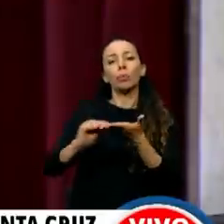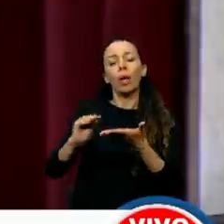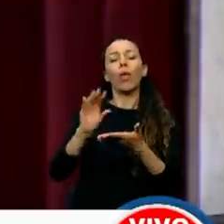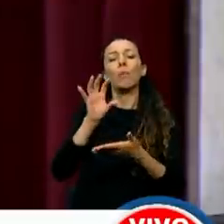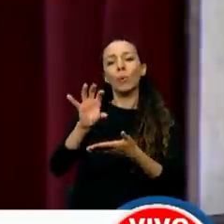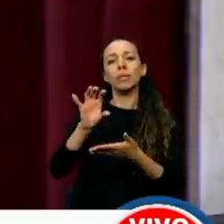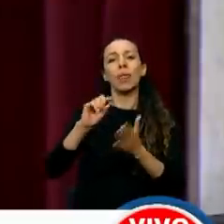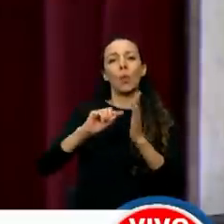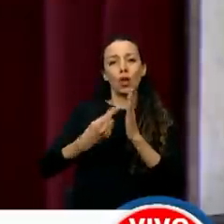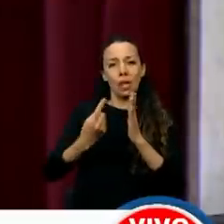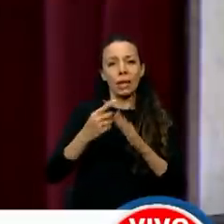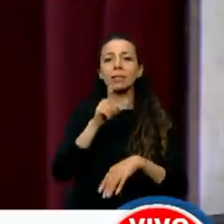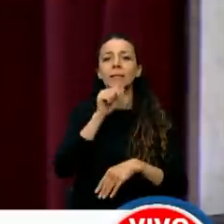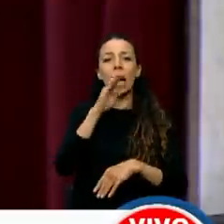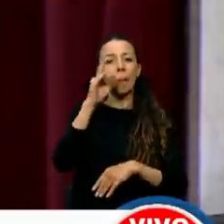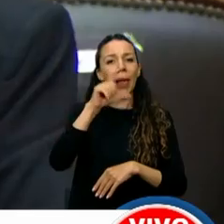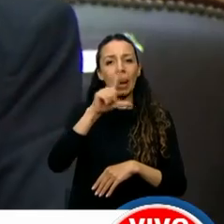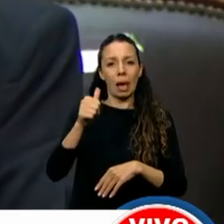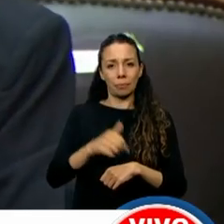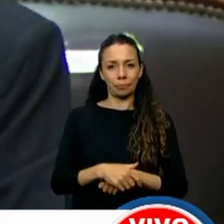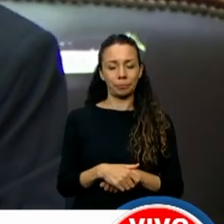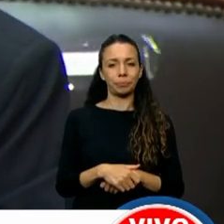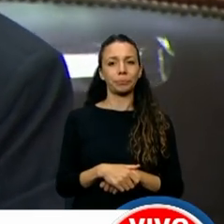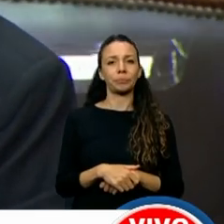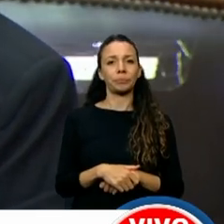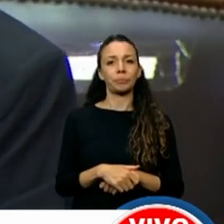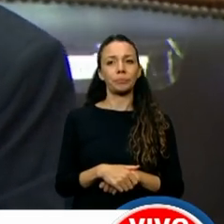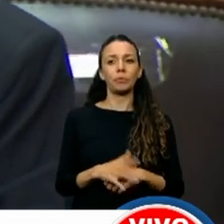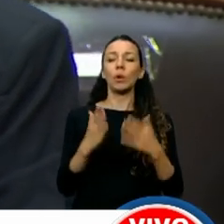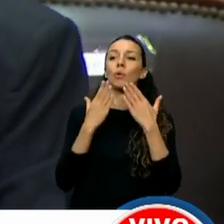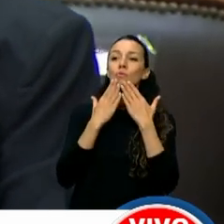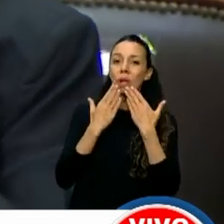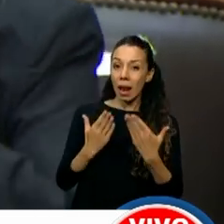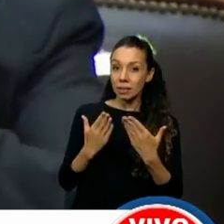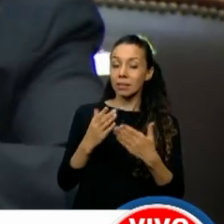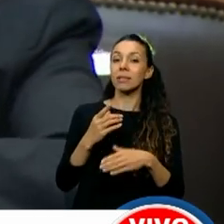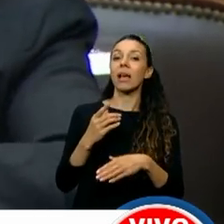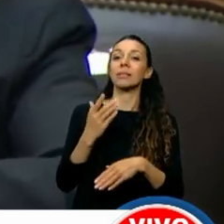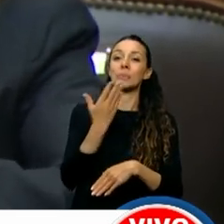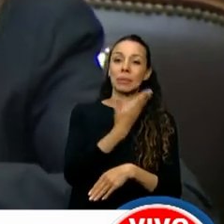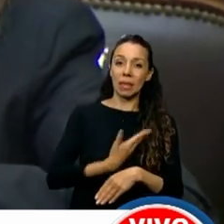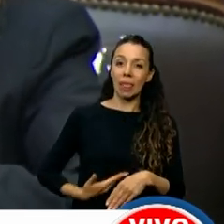tiene la palabra muchísimas gracias señor